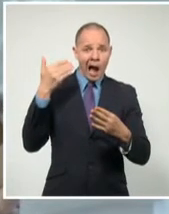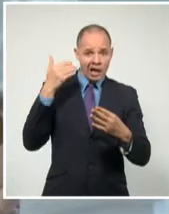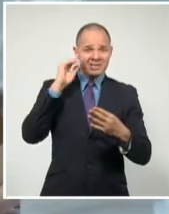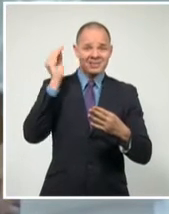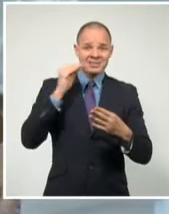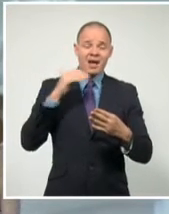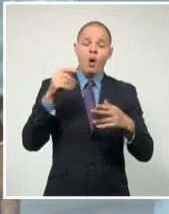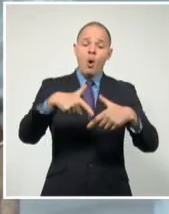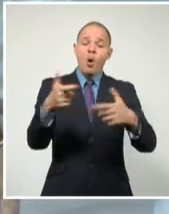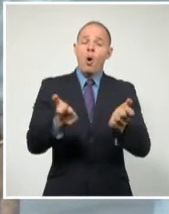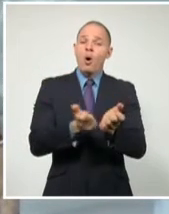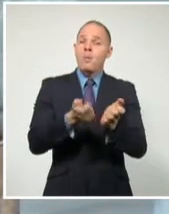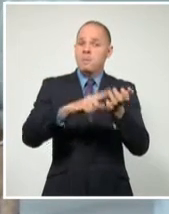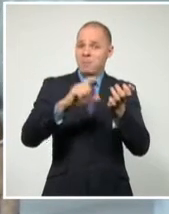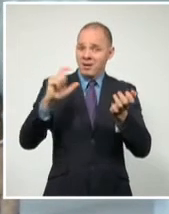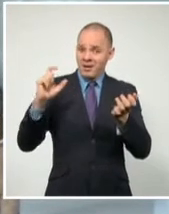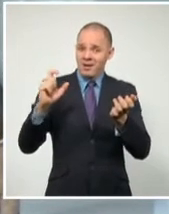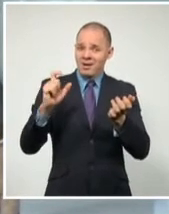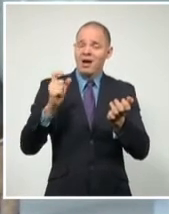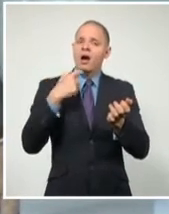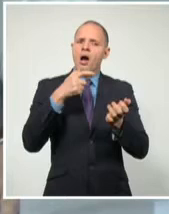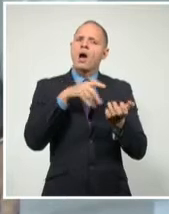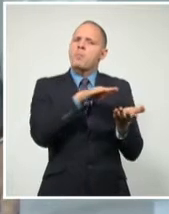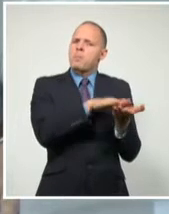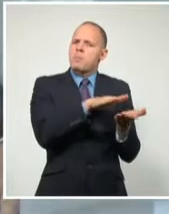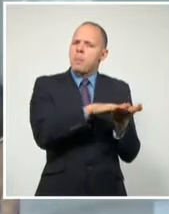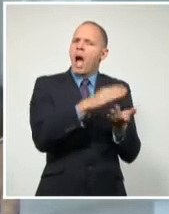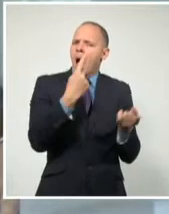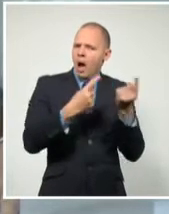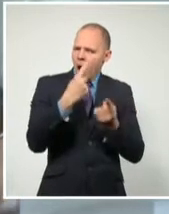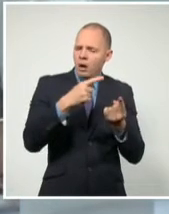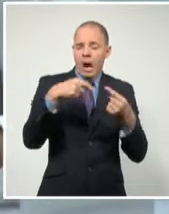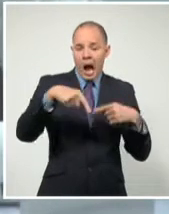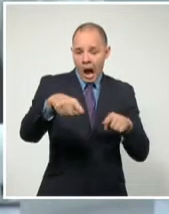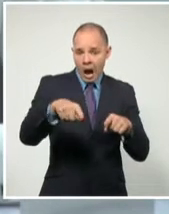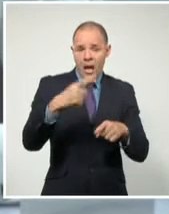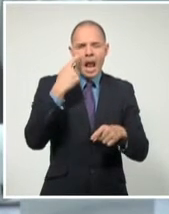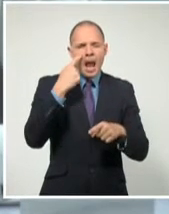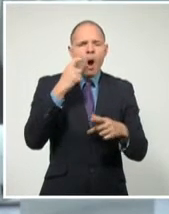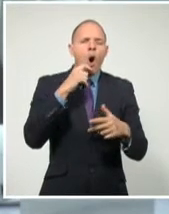Congreso del partido. Y por lo tanto nos pone en una situación